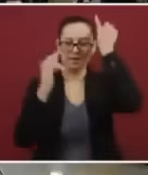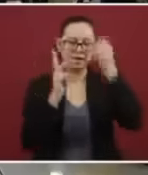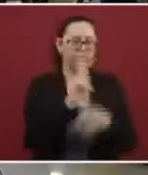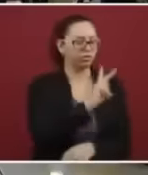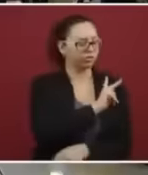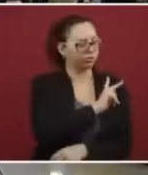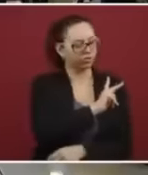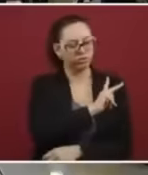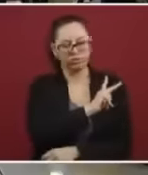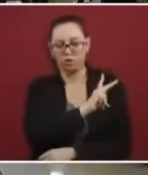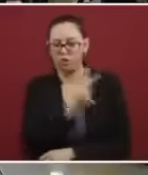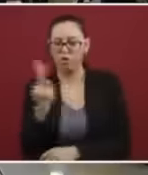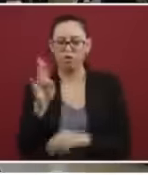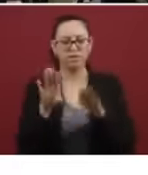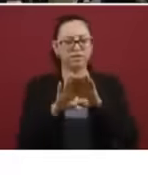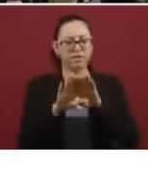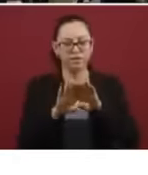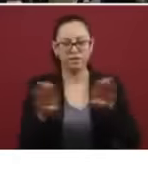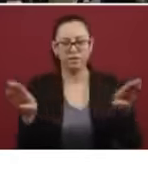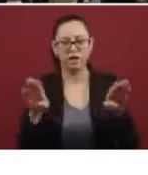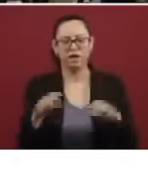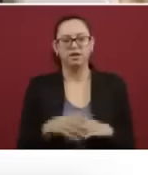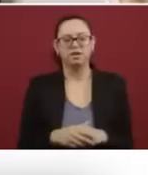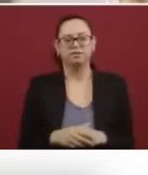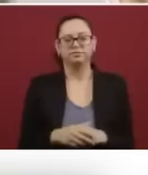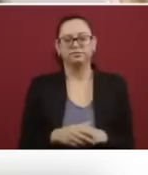las madres que